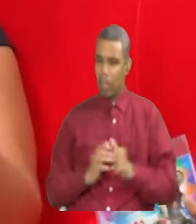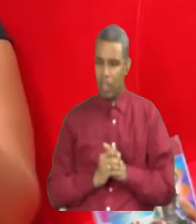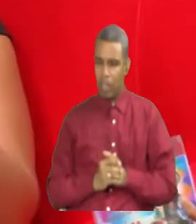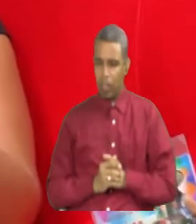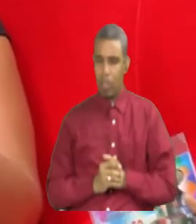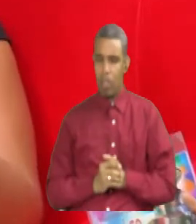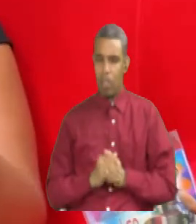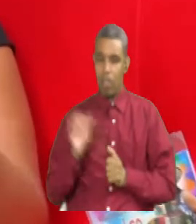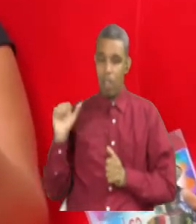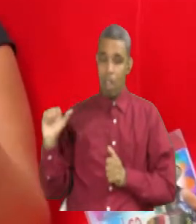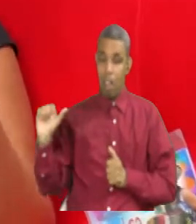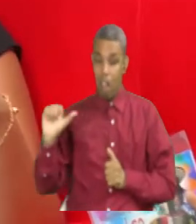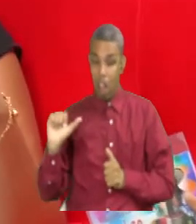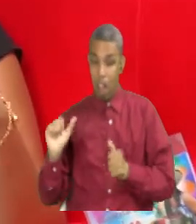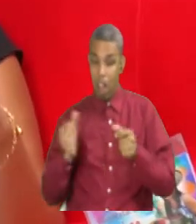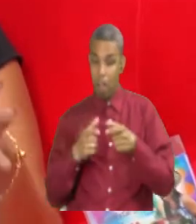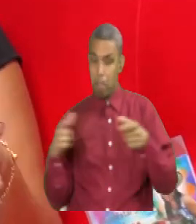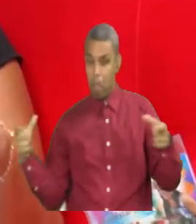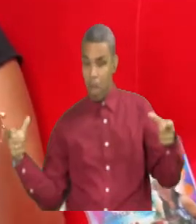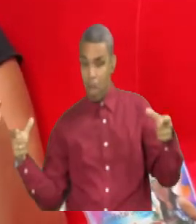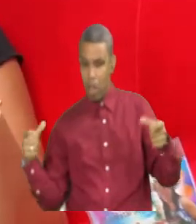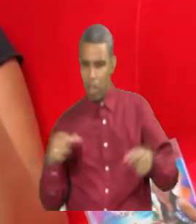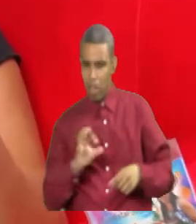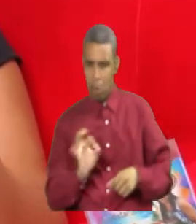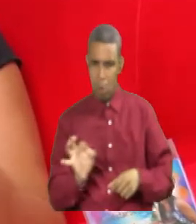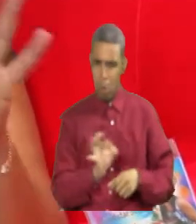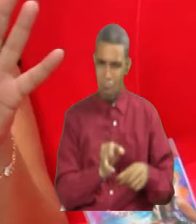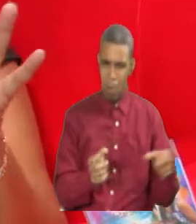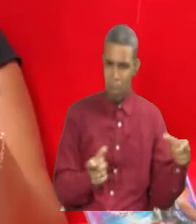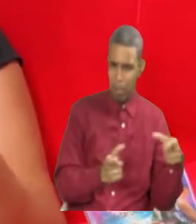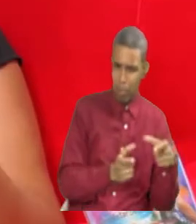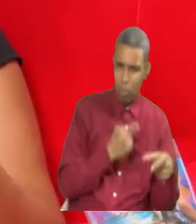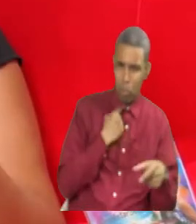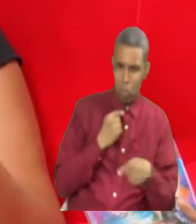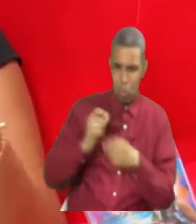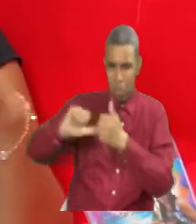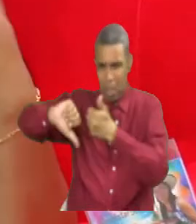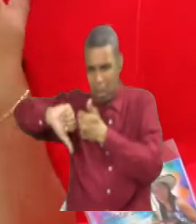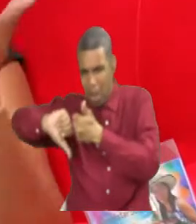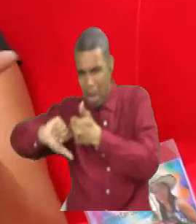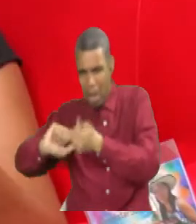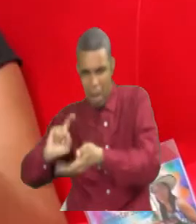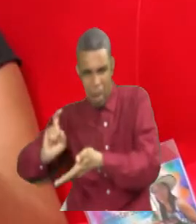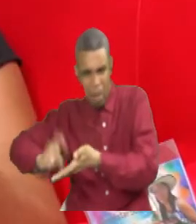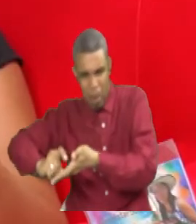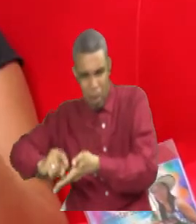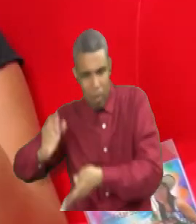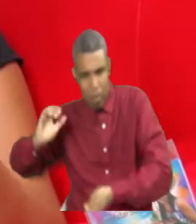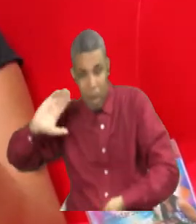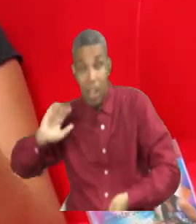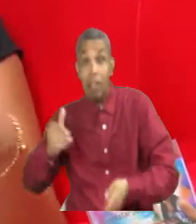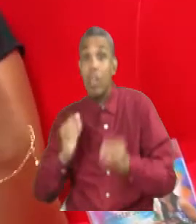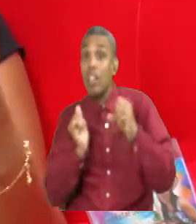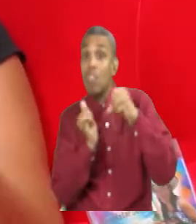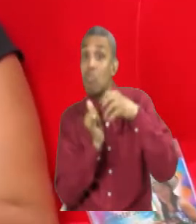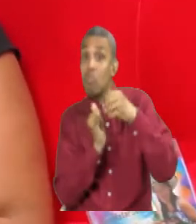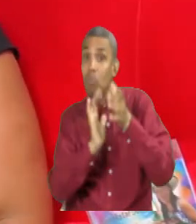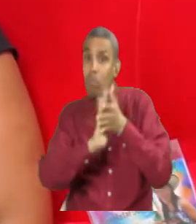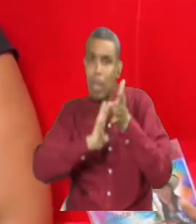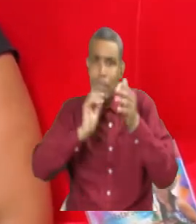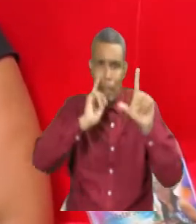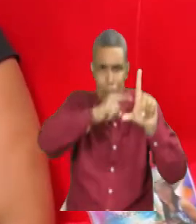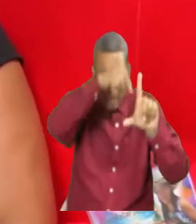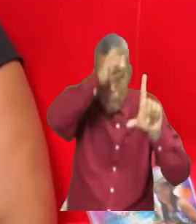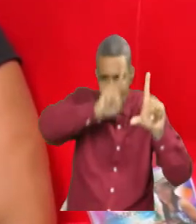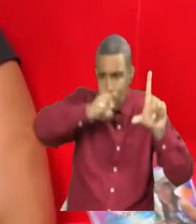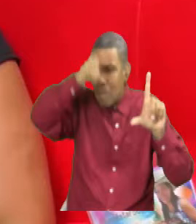mujeres, si son hombres, de qué edades, bueno, etcétera. y dentro de esas cosas, pues muestra en qué países lo